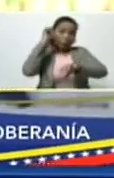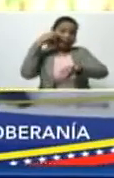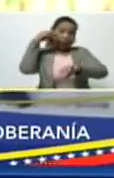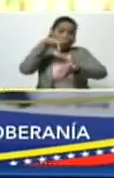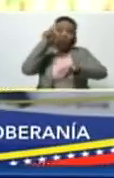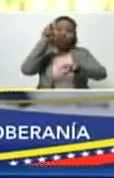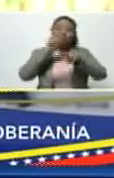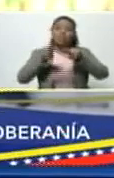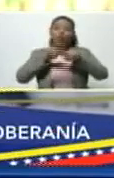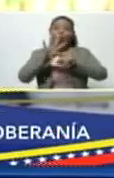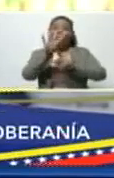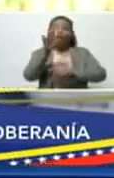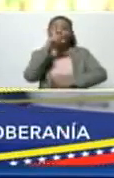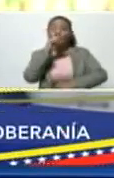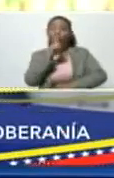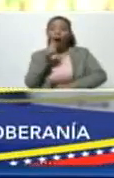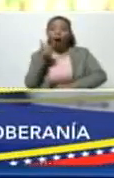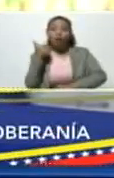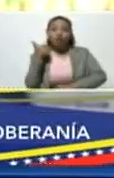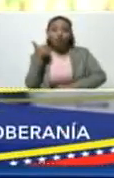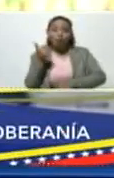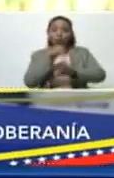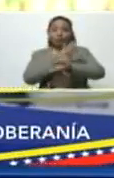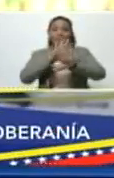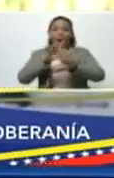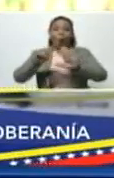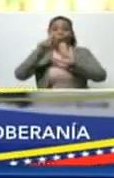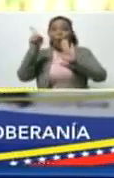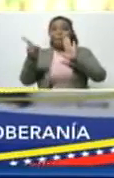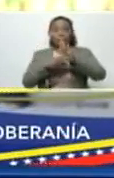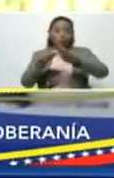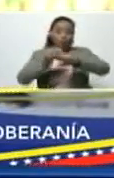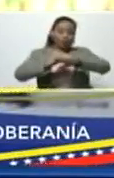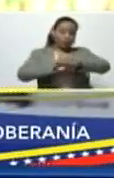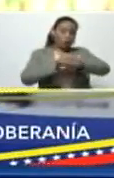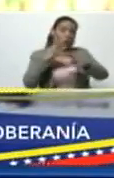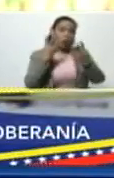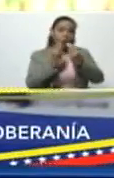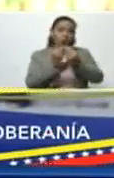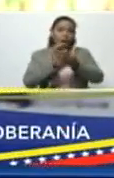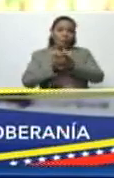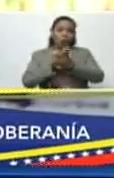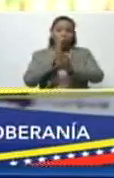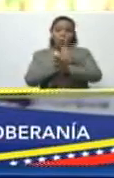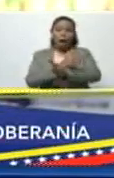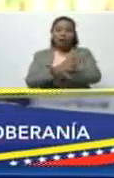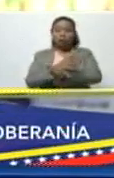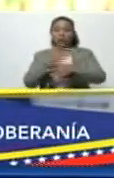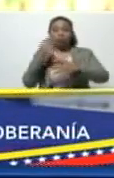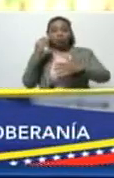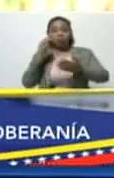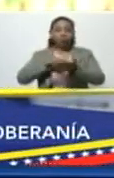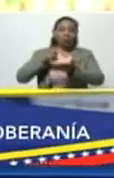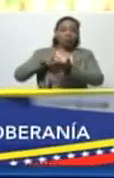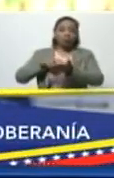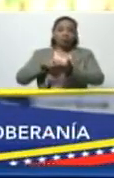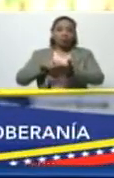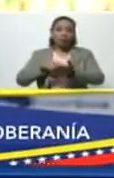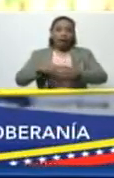de 4 años. Bueno, está restituido plenamente ya, con sus amiguitos jugando. De